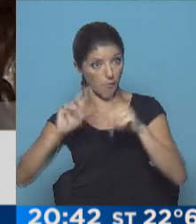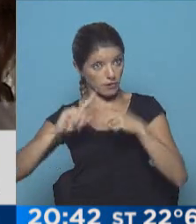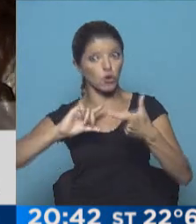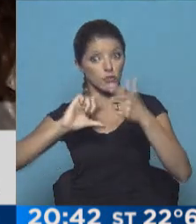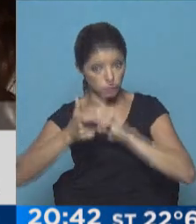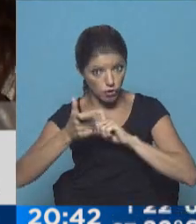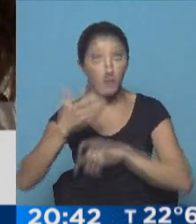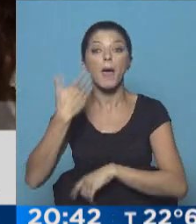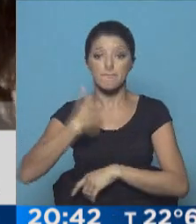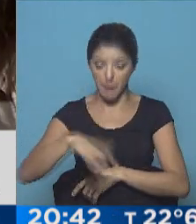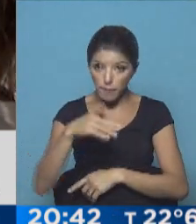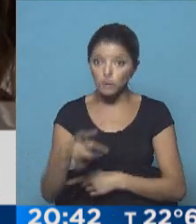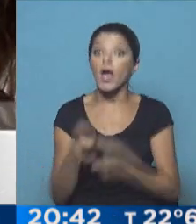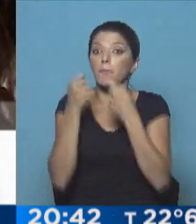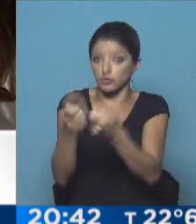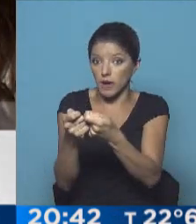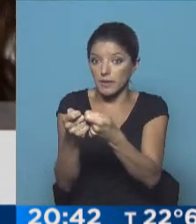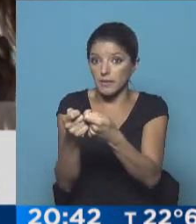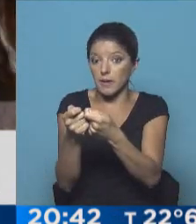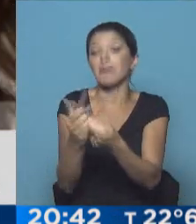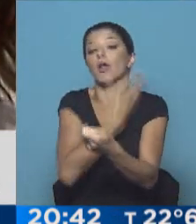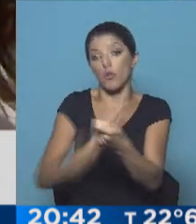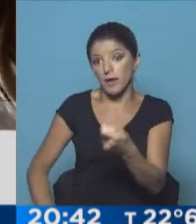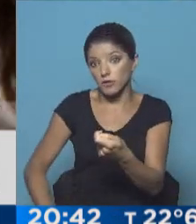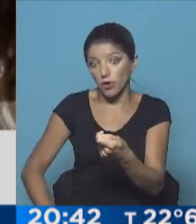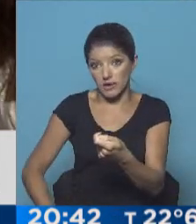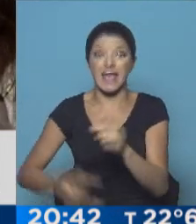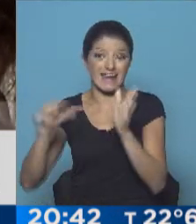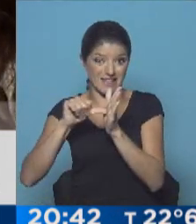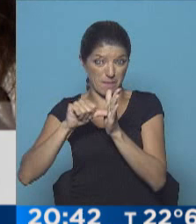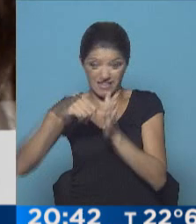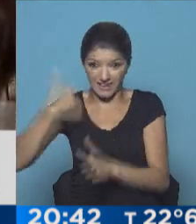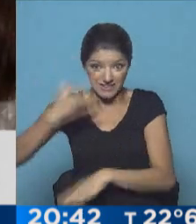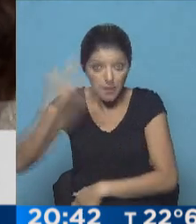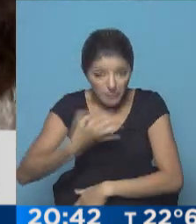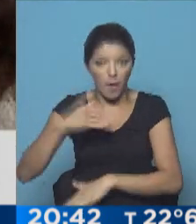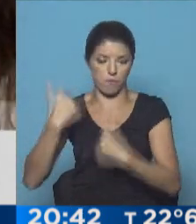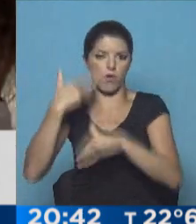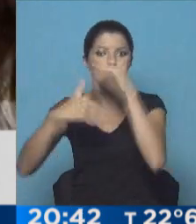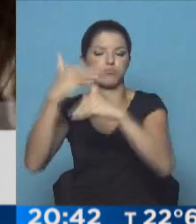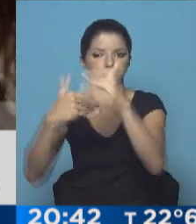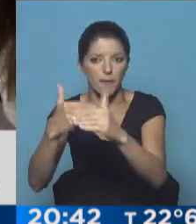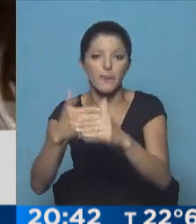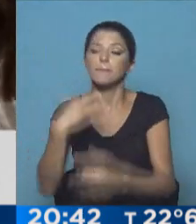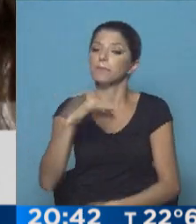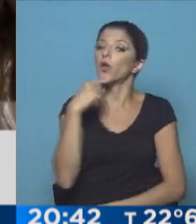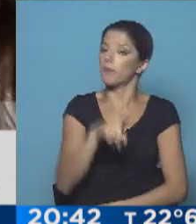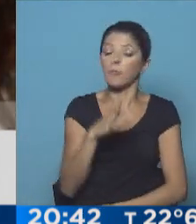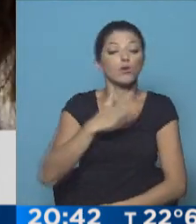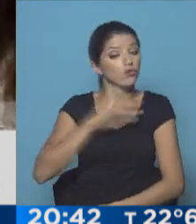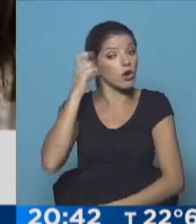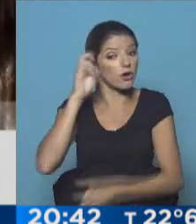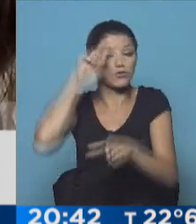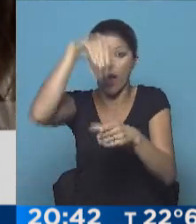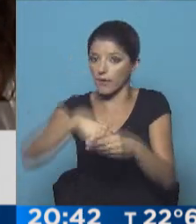acompañar para poder ayudar al gobierno a salir y al país a salir de esta situación, pero sin duda nosotros lo tenemos que tratar en el Congreso,